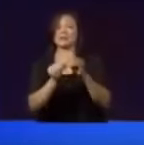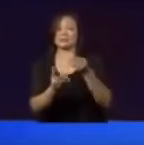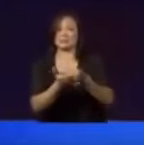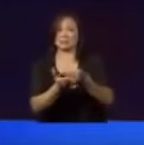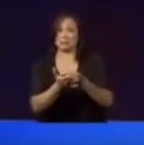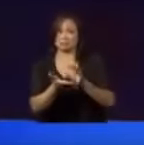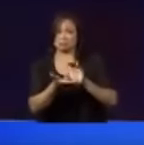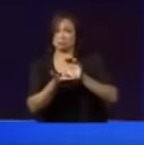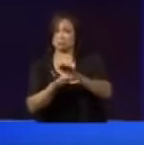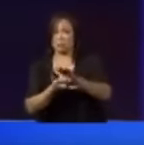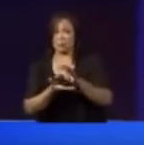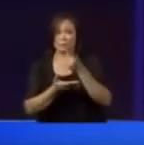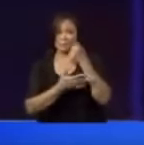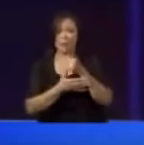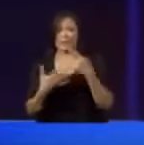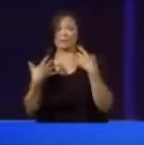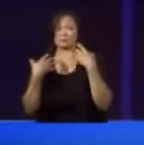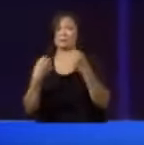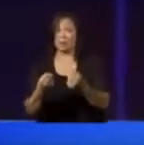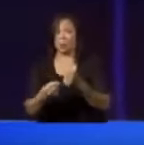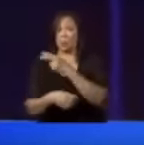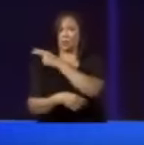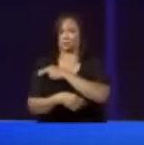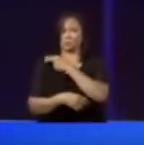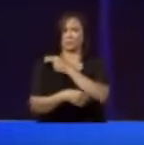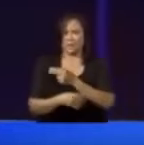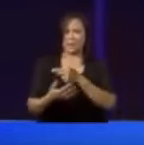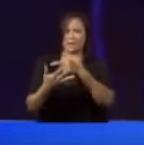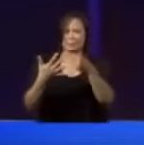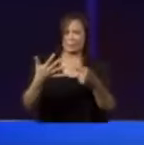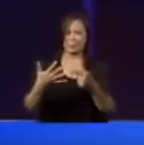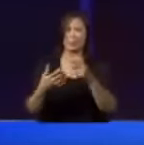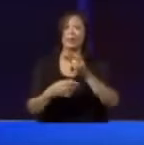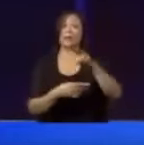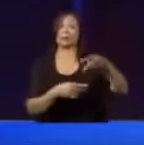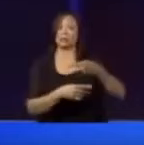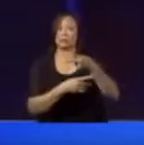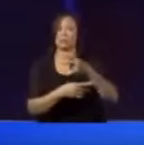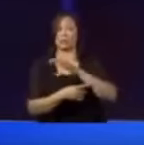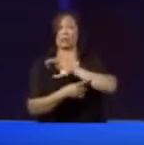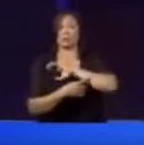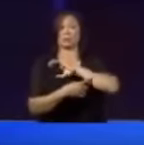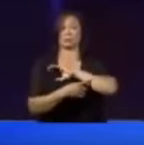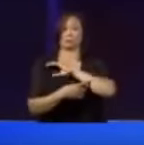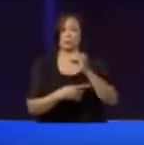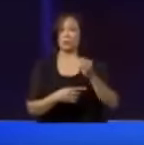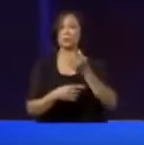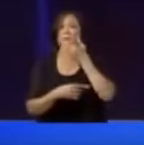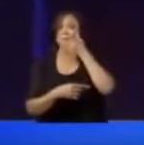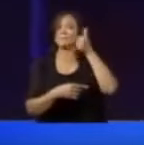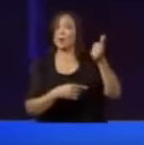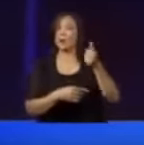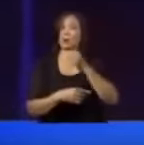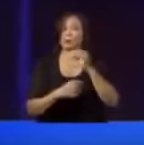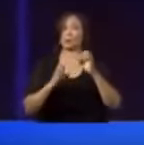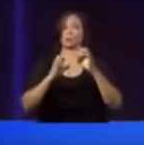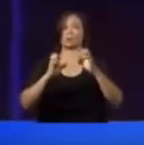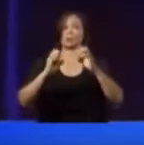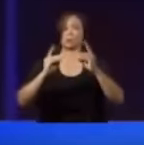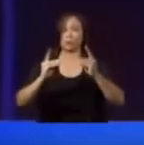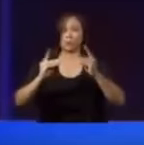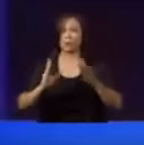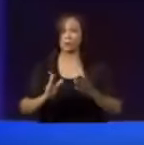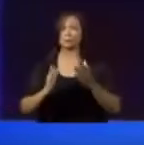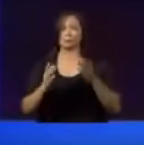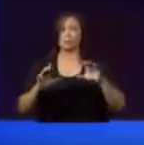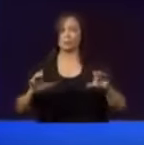dinero para la atención primaria en salud. Necesitamos también el doble de los policías y mejor educados, como lo